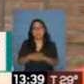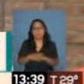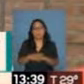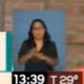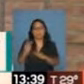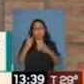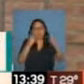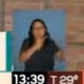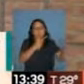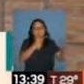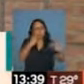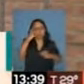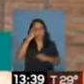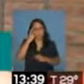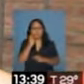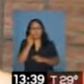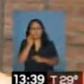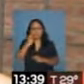viajan 10 varones y 10 mujeres nada más